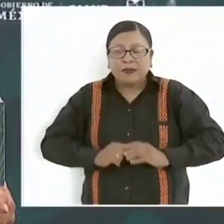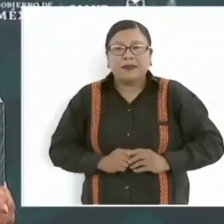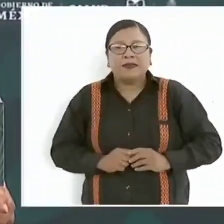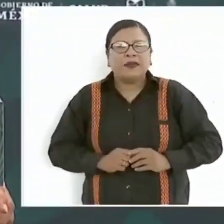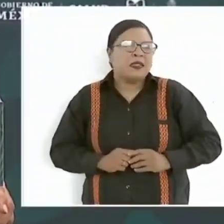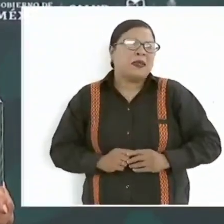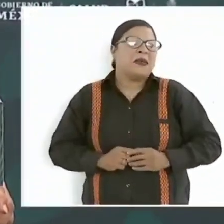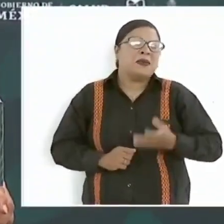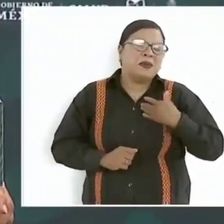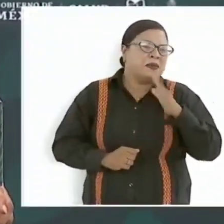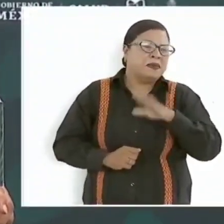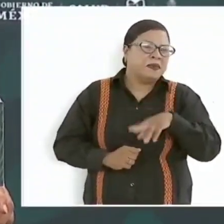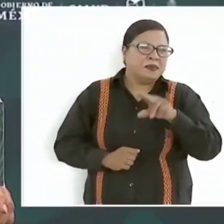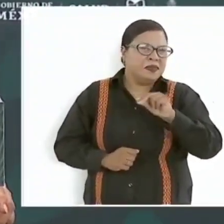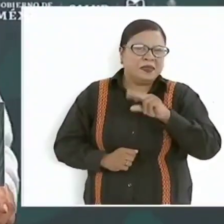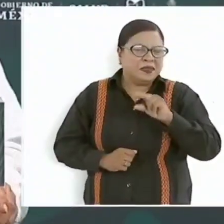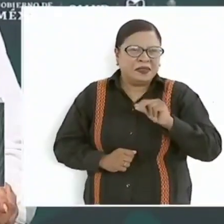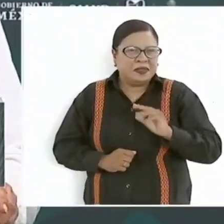No.